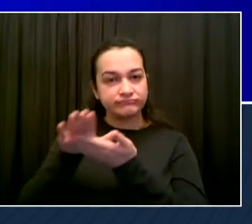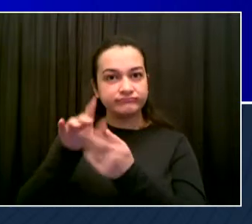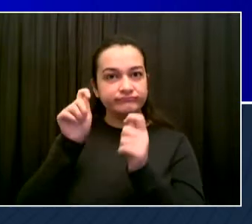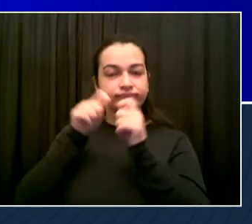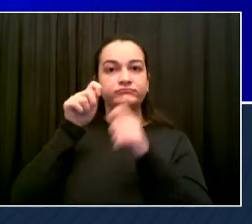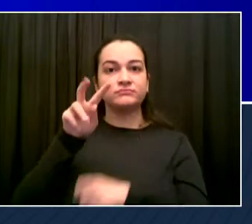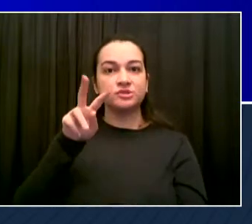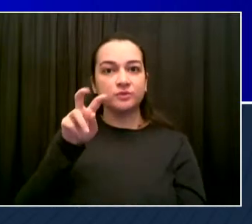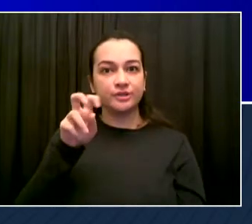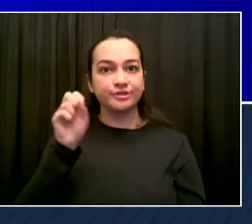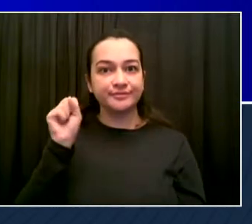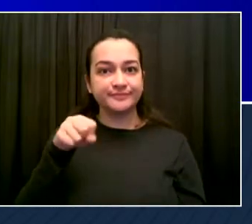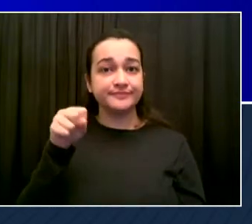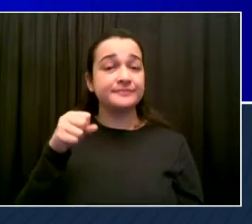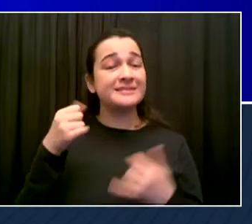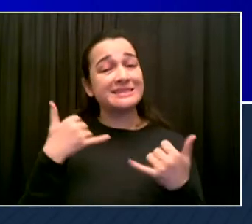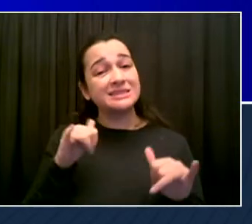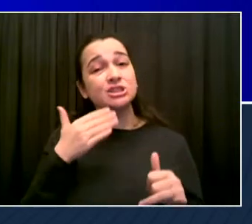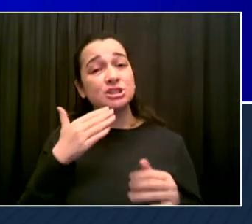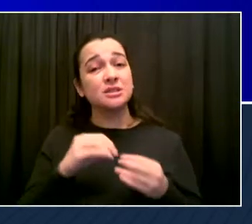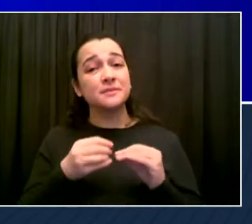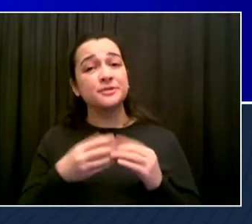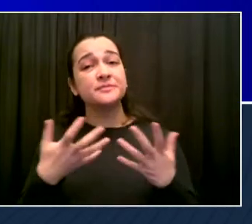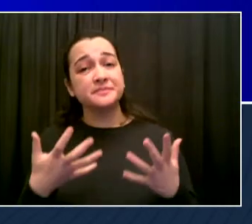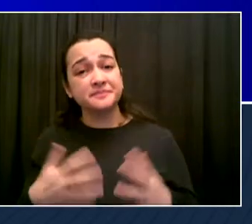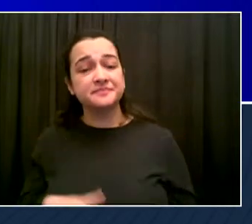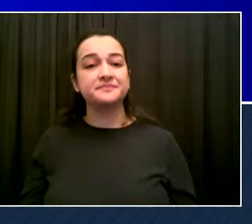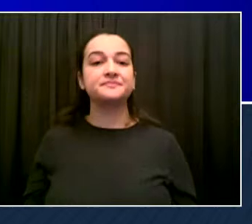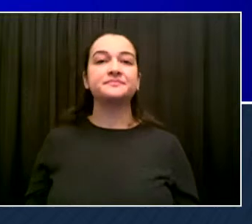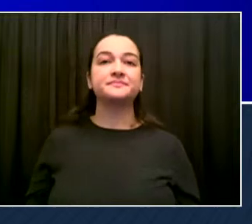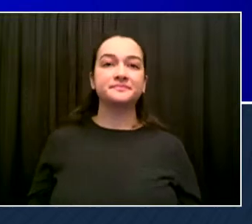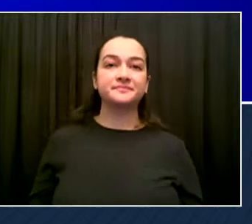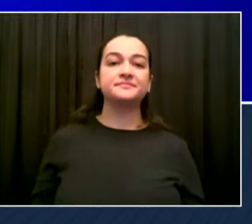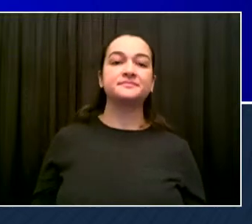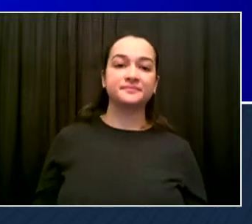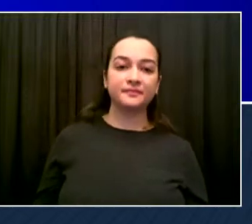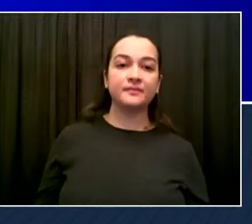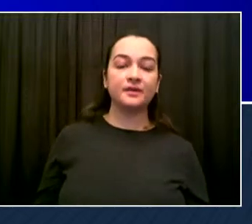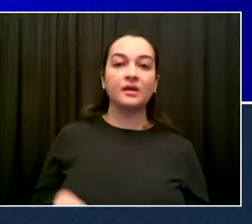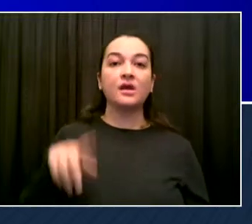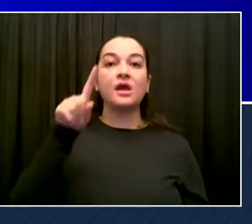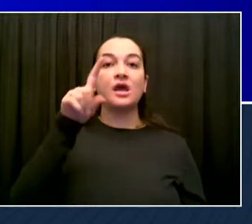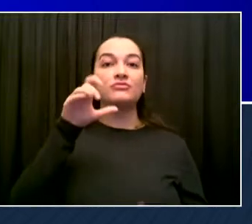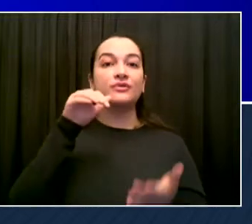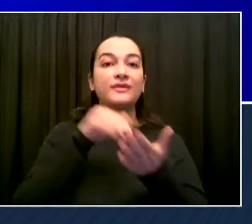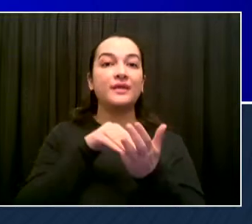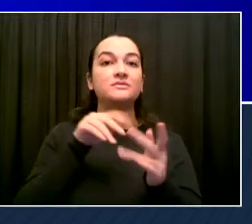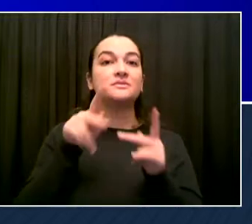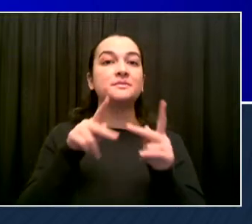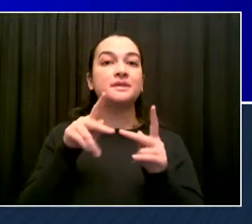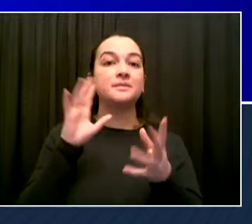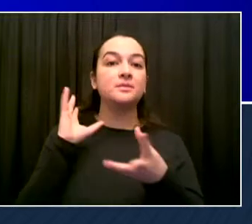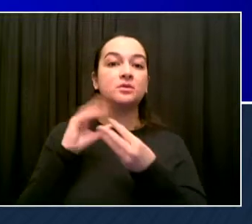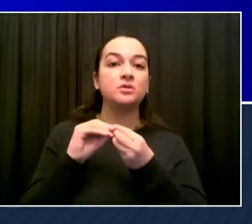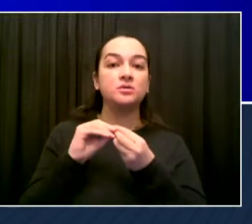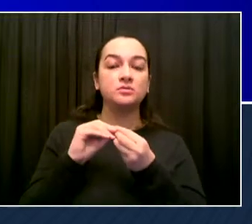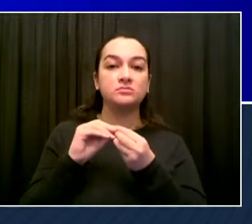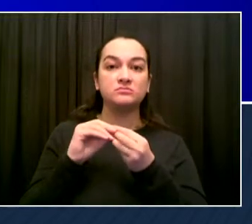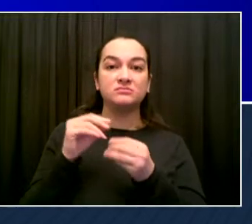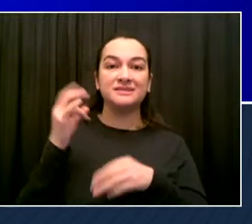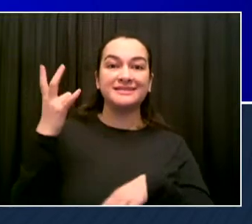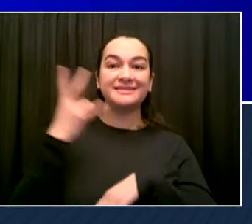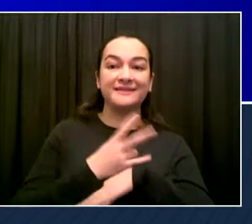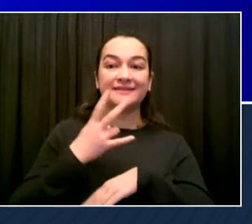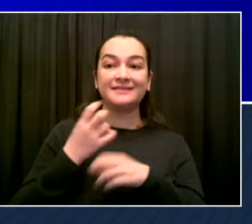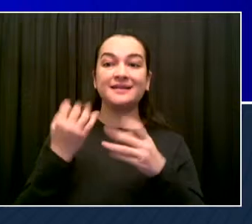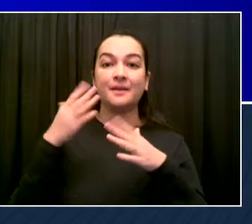positivity, 54.03%. Hospitalization rate, 3.53 per 100,000. New reported